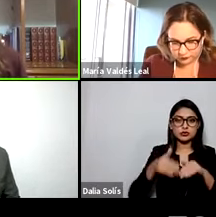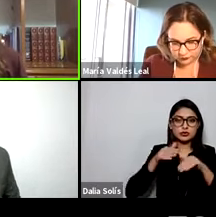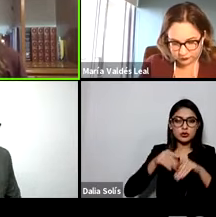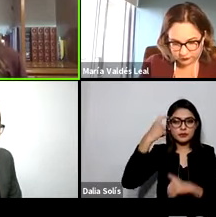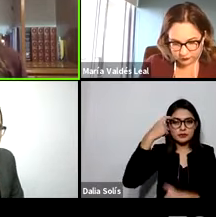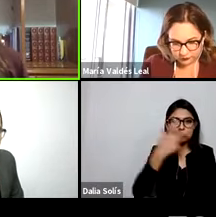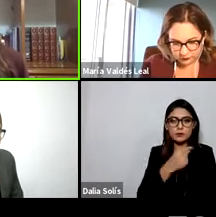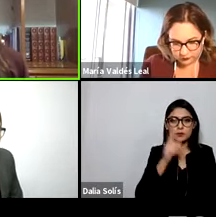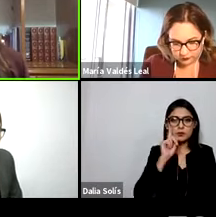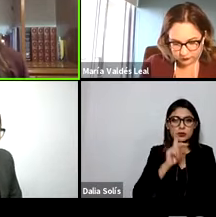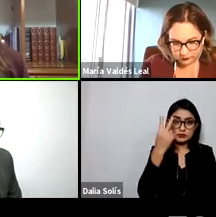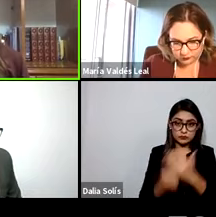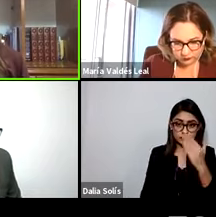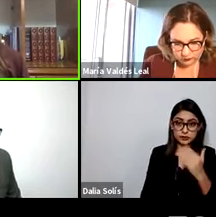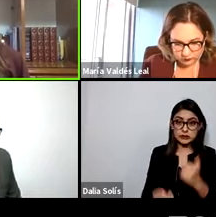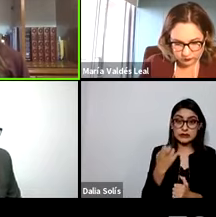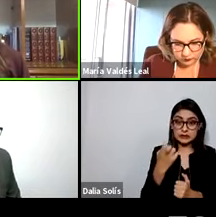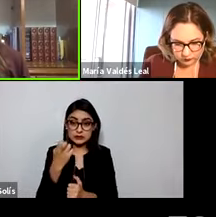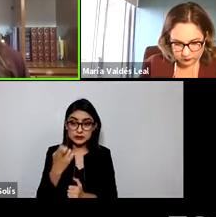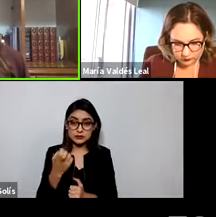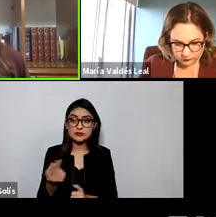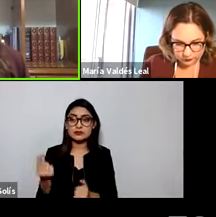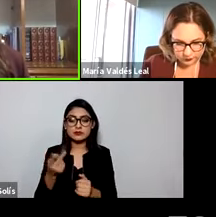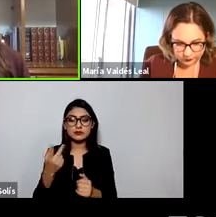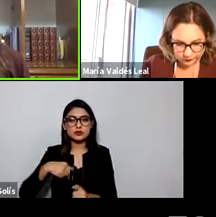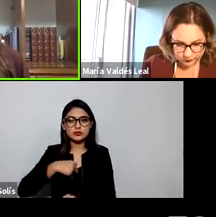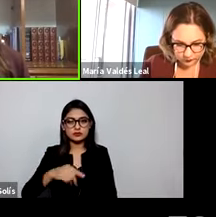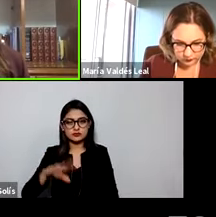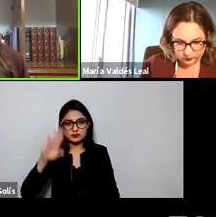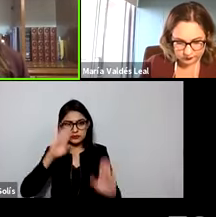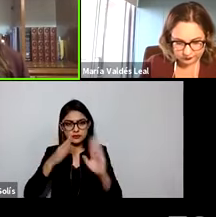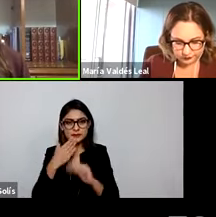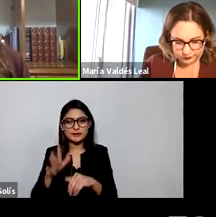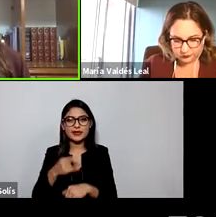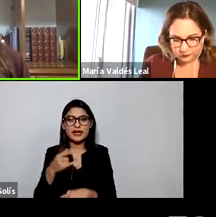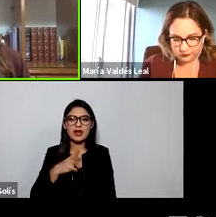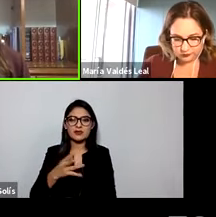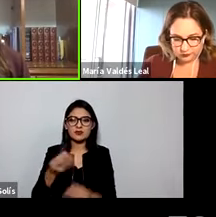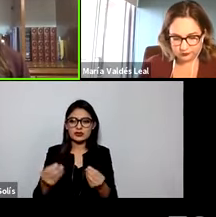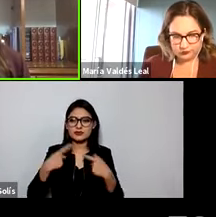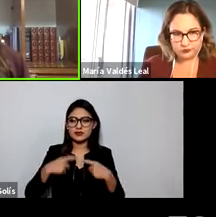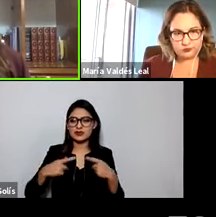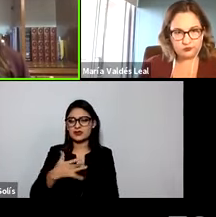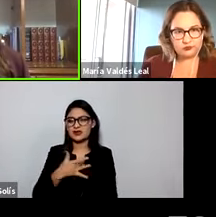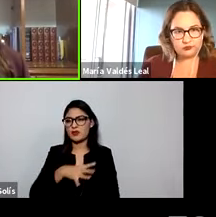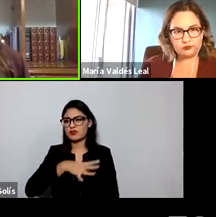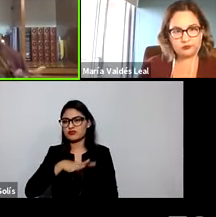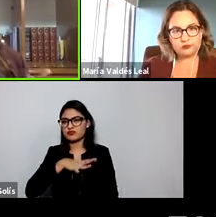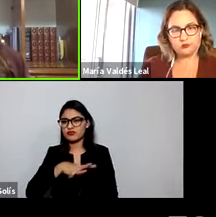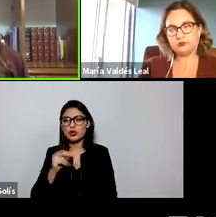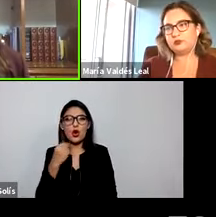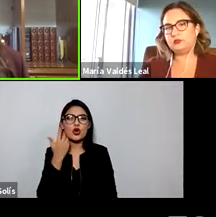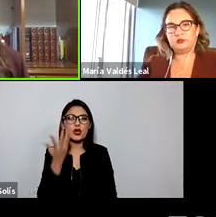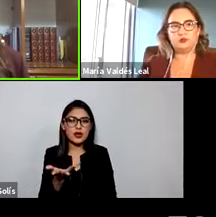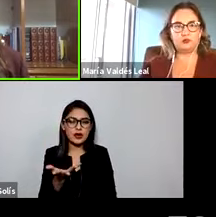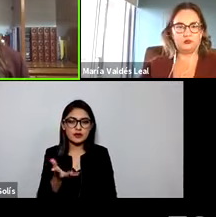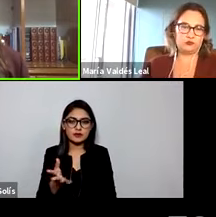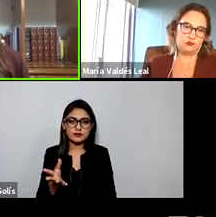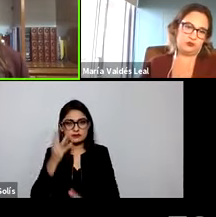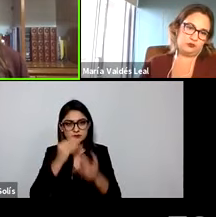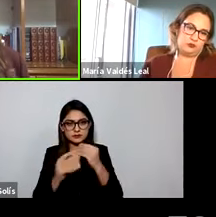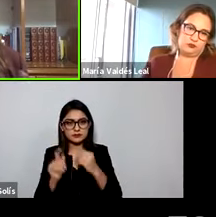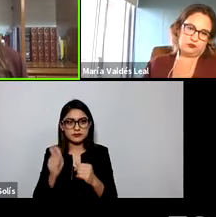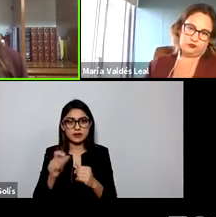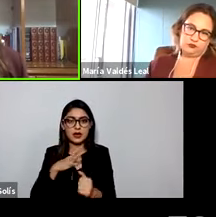de género, porque hay todavía muchísima reticencia e ignorancia al respecto. Creo que a pesar de los grandes esfuerzos que se